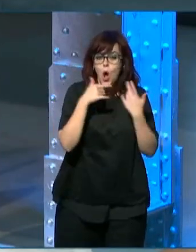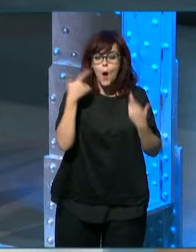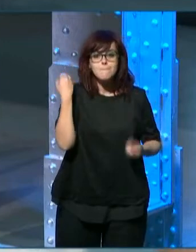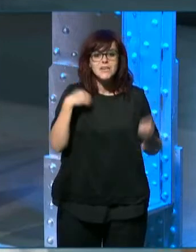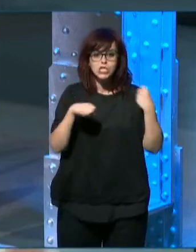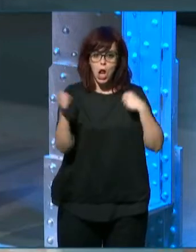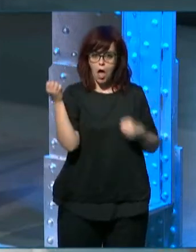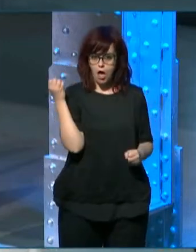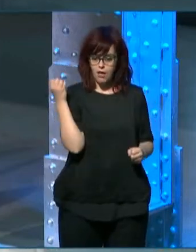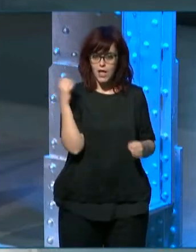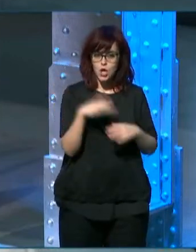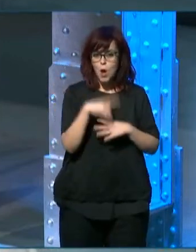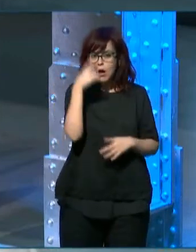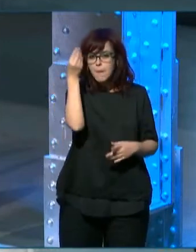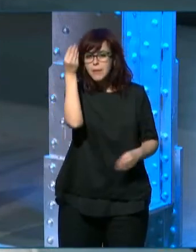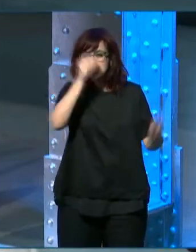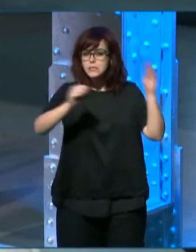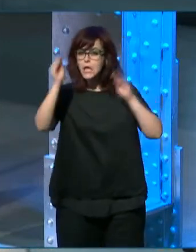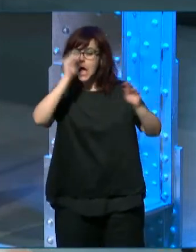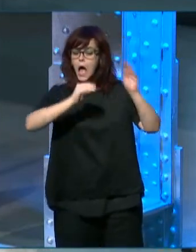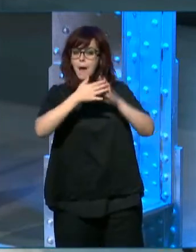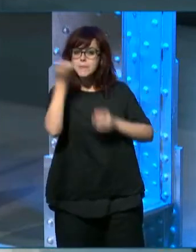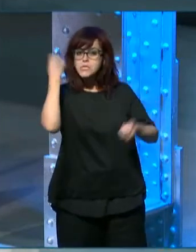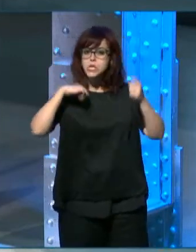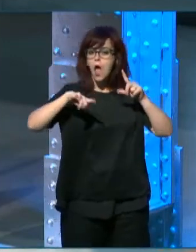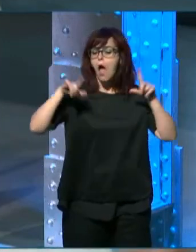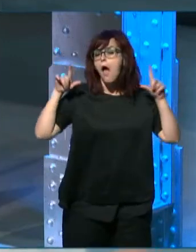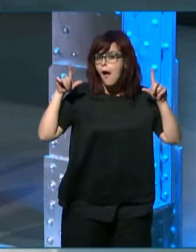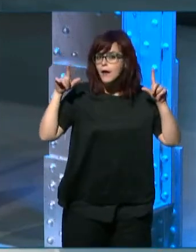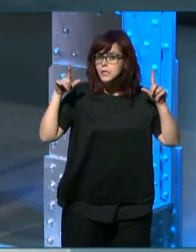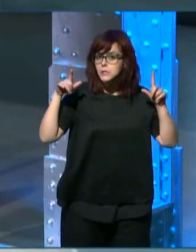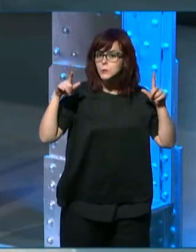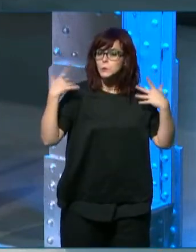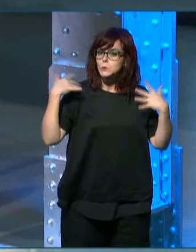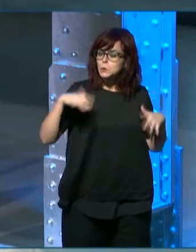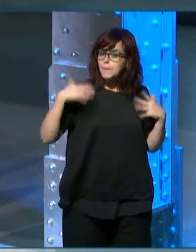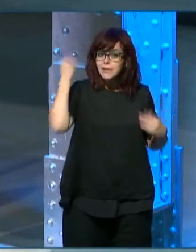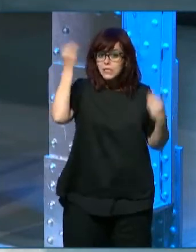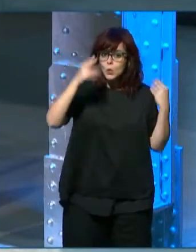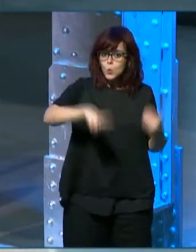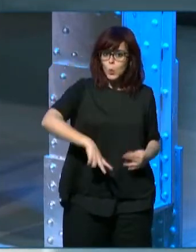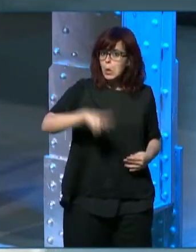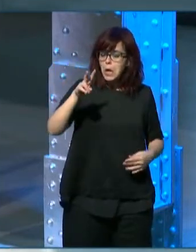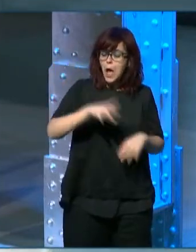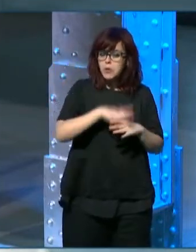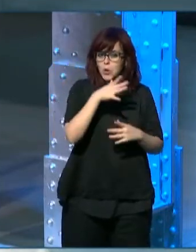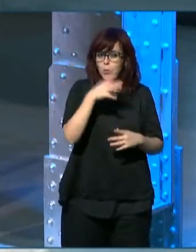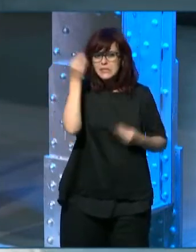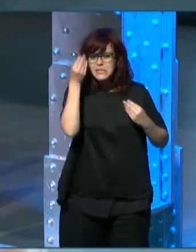sobre cómo construyes los personajes. A mí, pues, yo no lo había pensado nunca, o si lo he pensado, no lo he